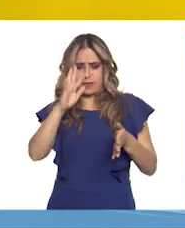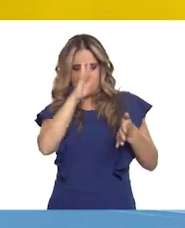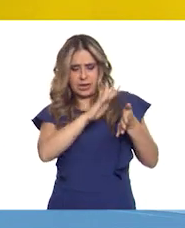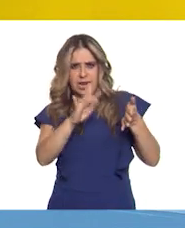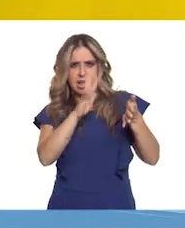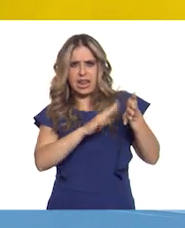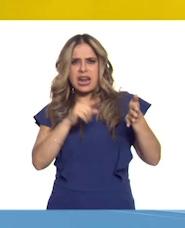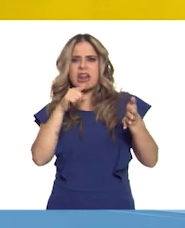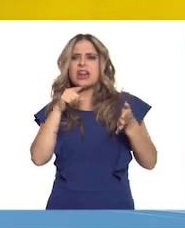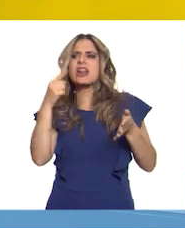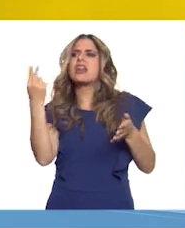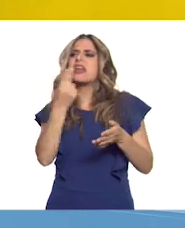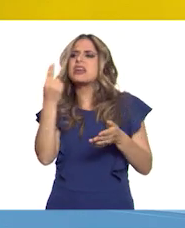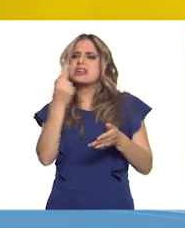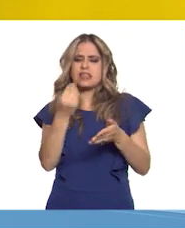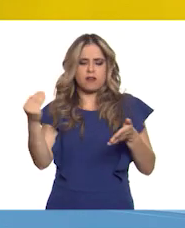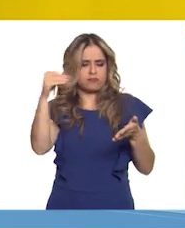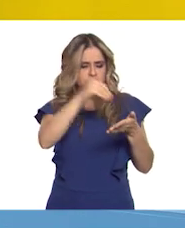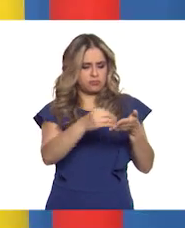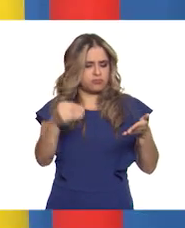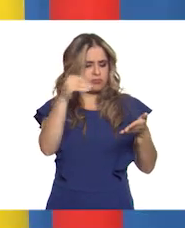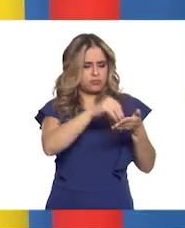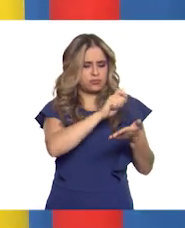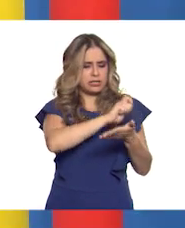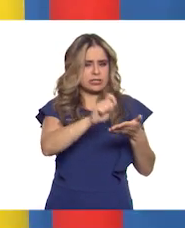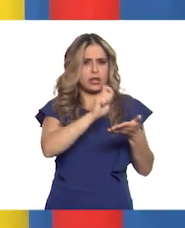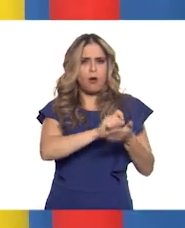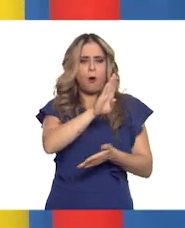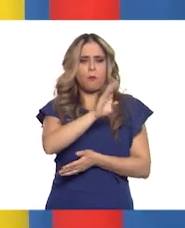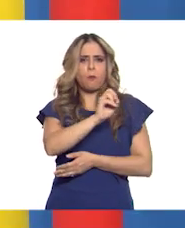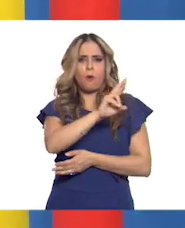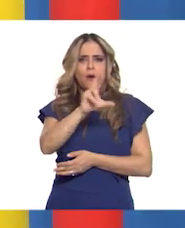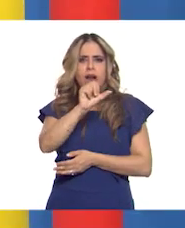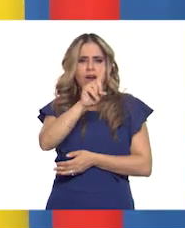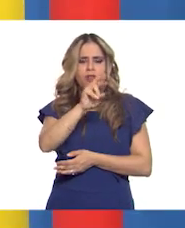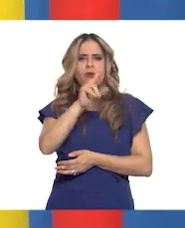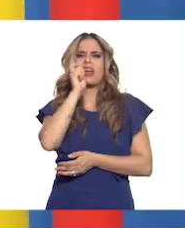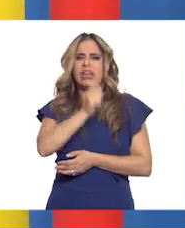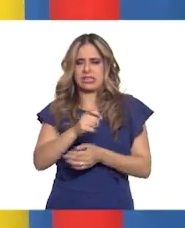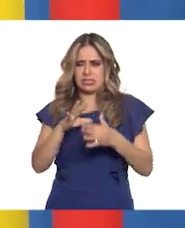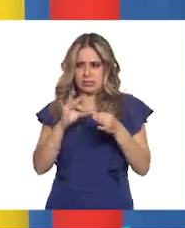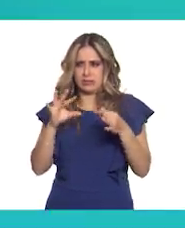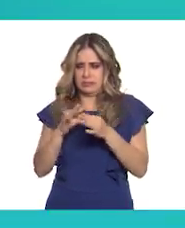recordar qué necesitamos incorporar en cada parte? Por supuesto, Gaby. Dice así.